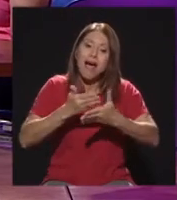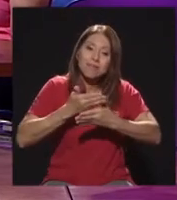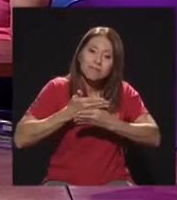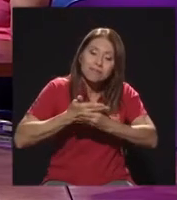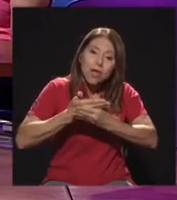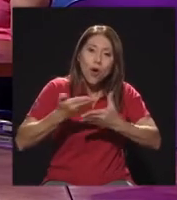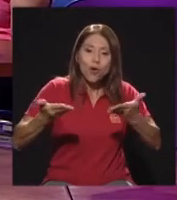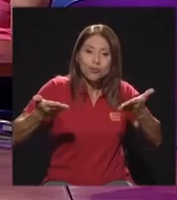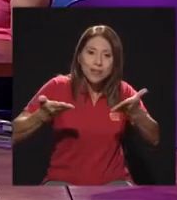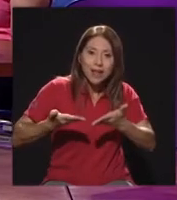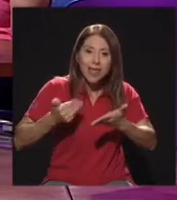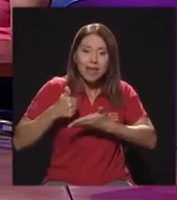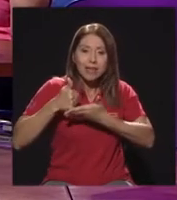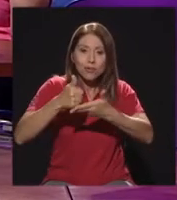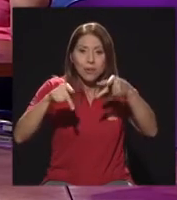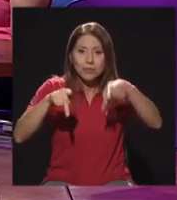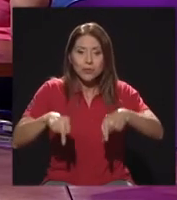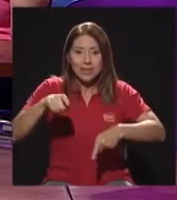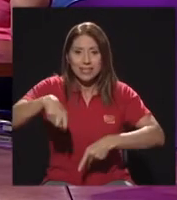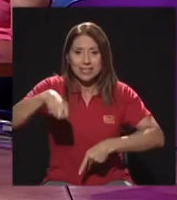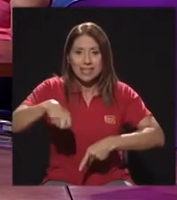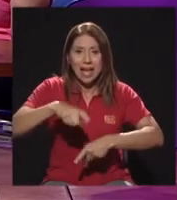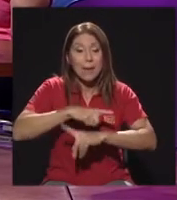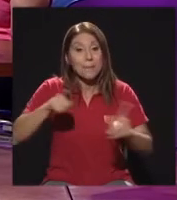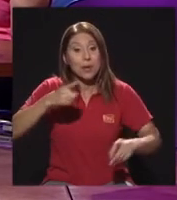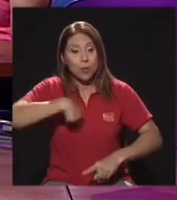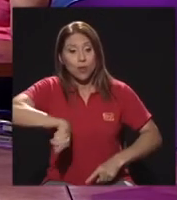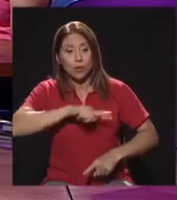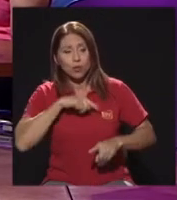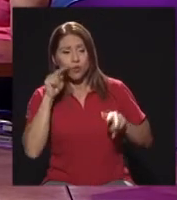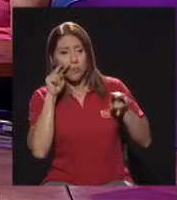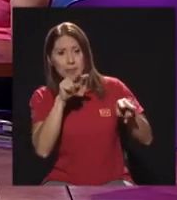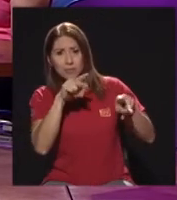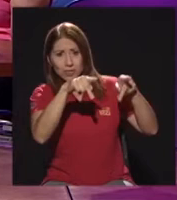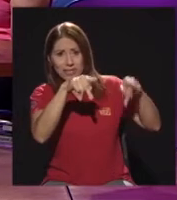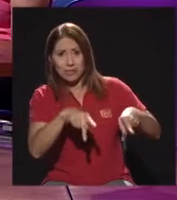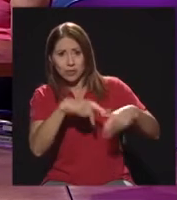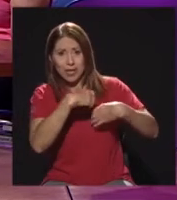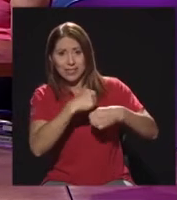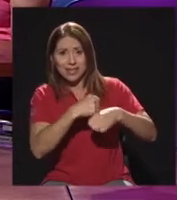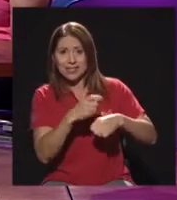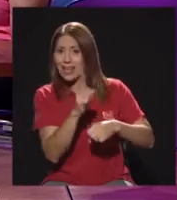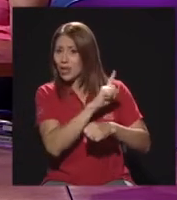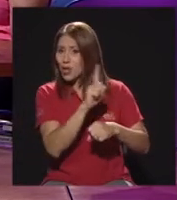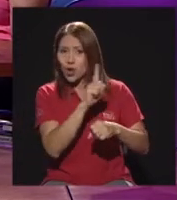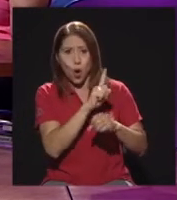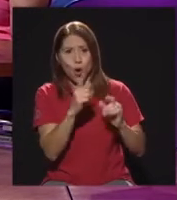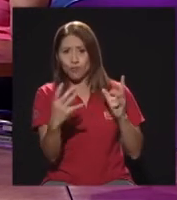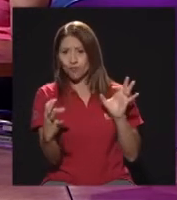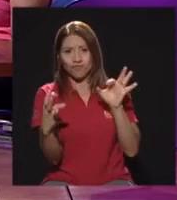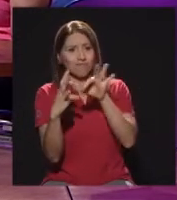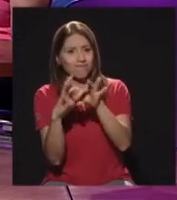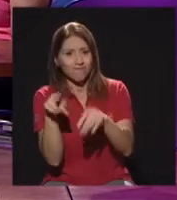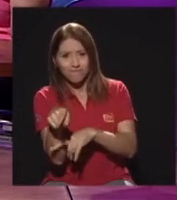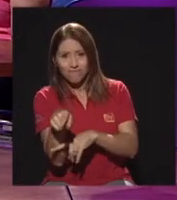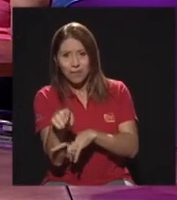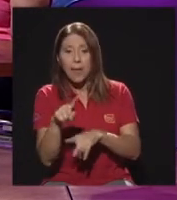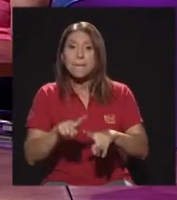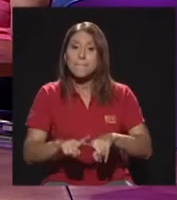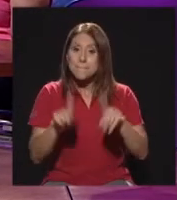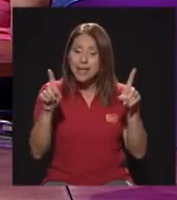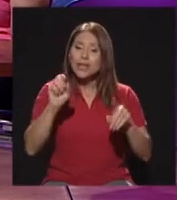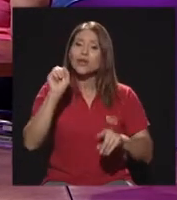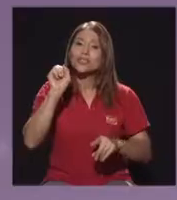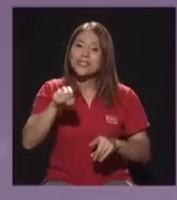este cuando nosotros nos enfocamos verdad en lo que estas personas hacen no necesariamente van en esa línea pero si ser muy